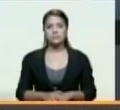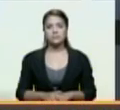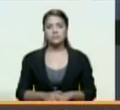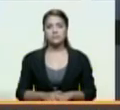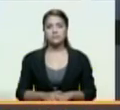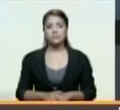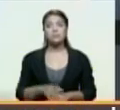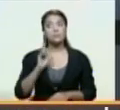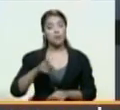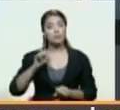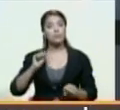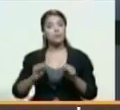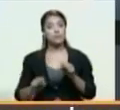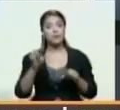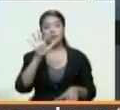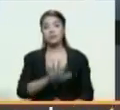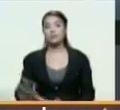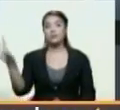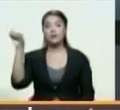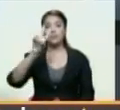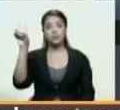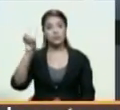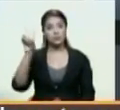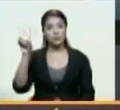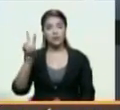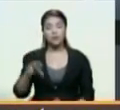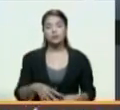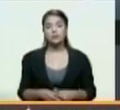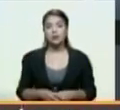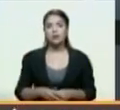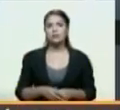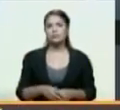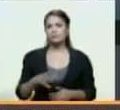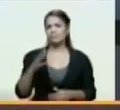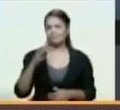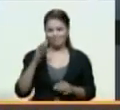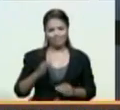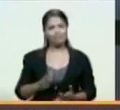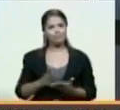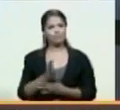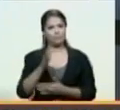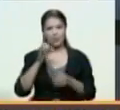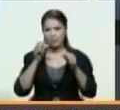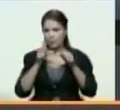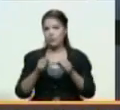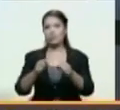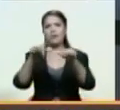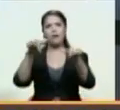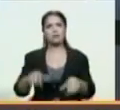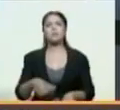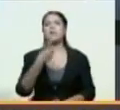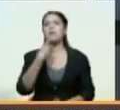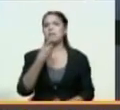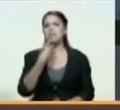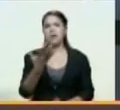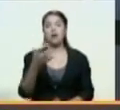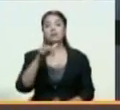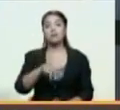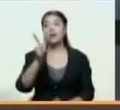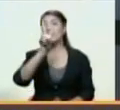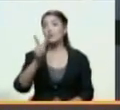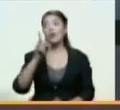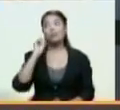vamos a defender la República Bolivariana de Venezuela. Nos vamos a mantener firmes y vamos a decir que Venezuela